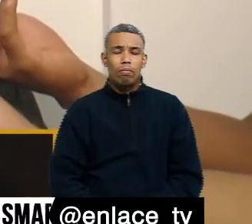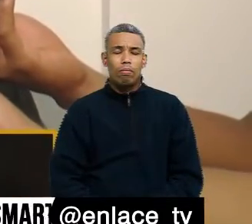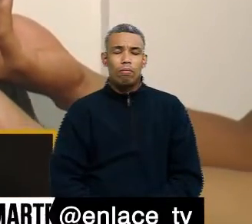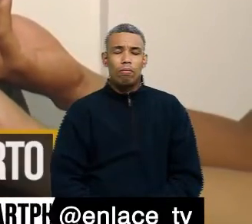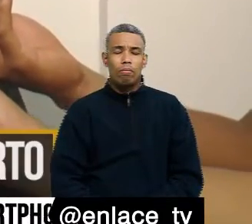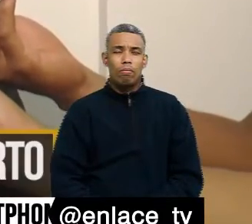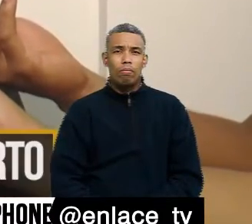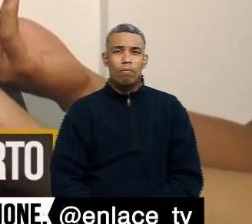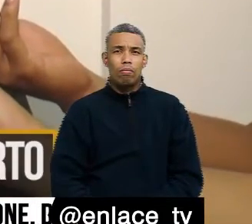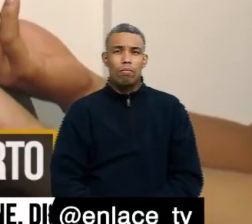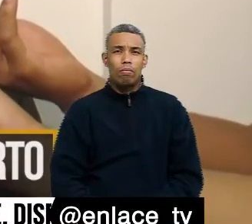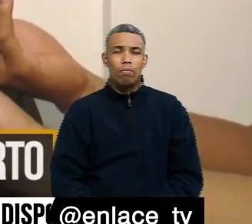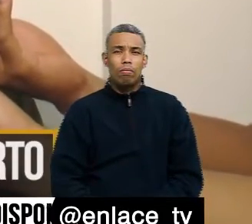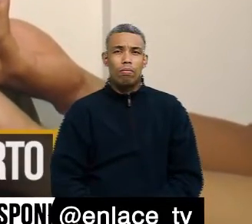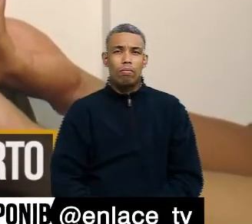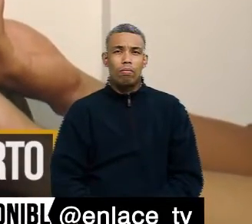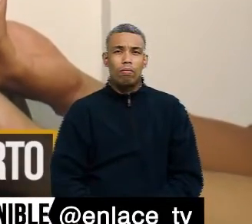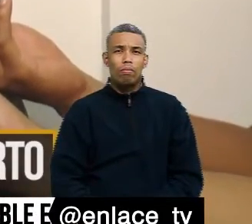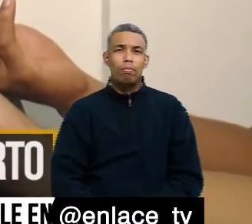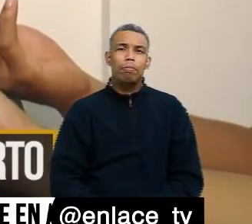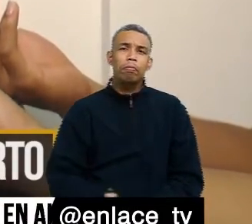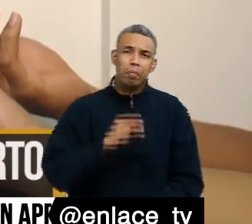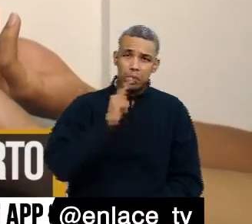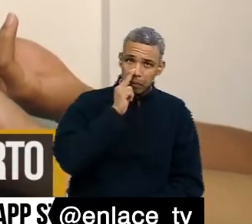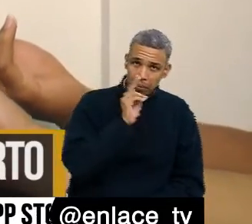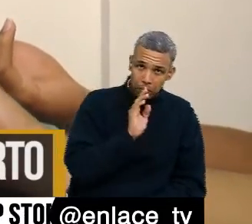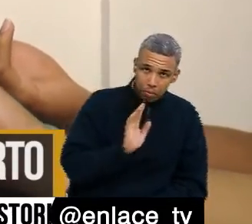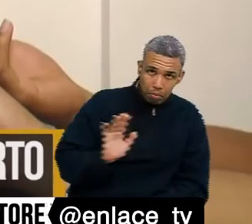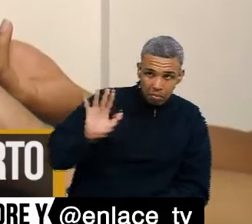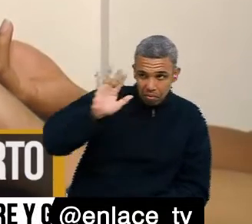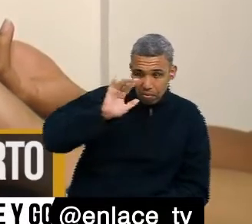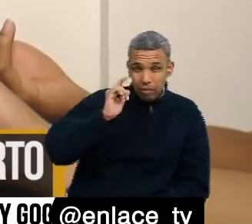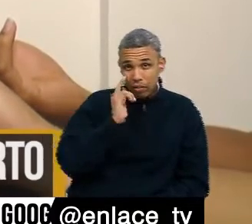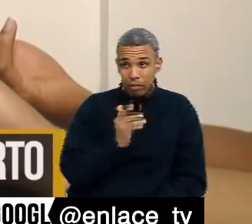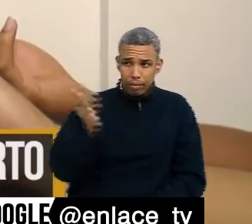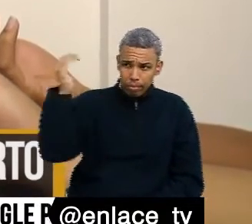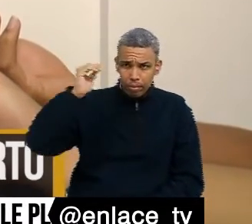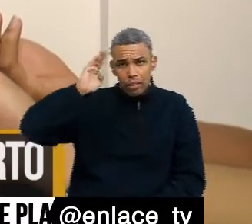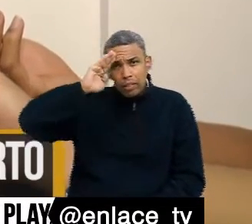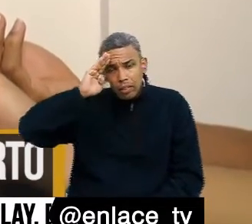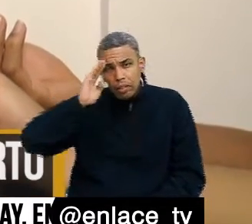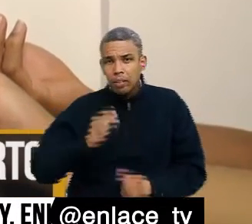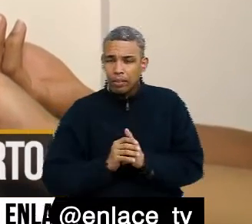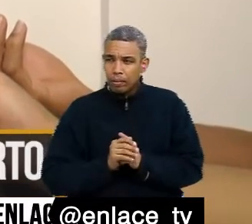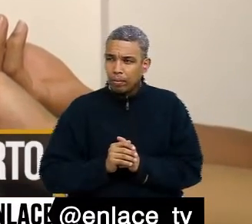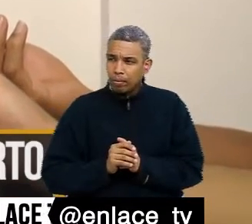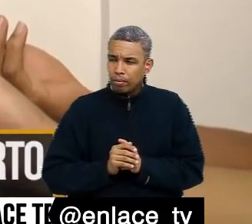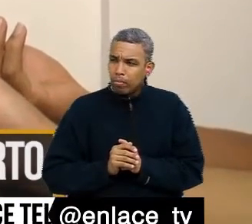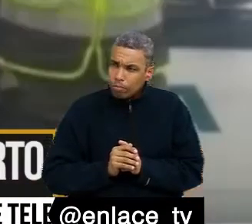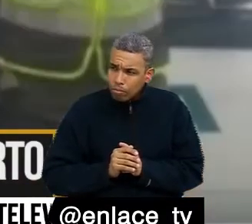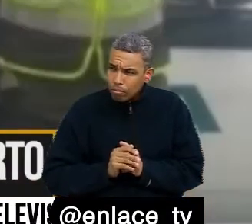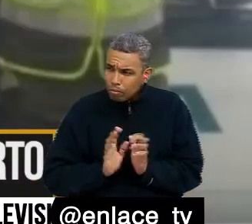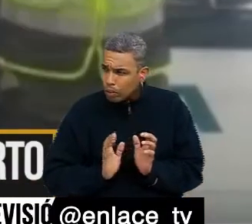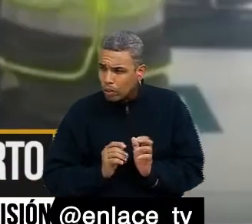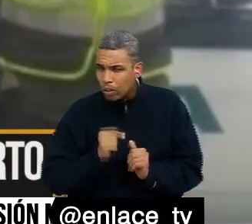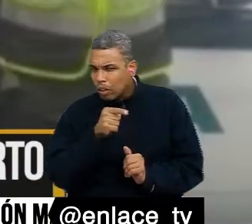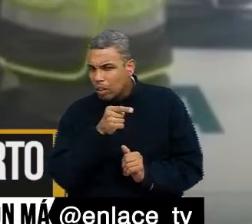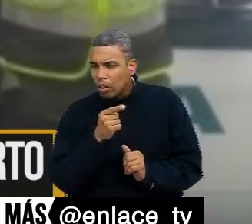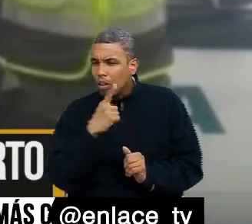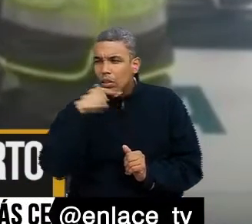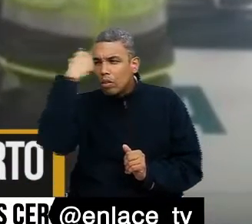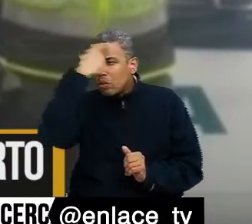Inmediatamente llaman a la Policía Nacional, la Policía del Cuadrante acude y de acuerdo a las características que nos dieron